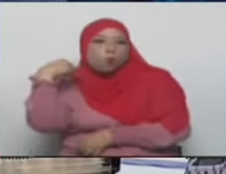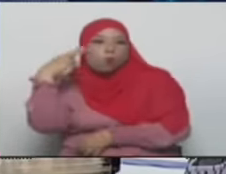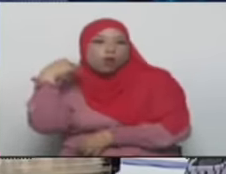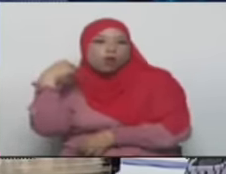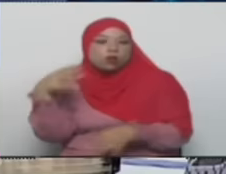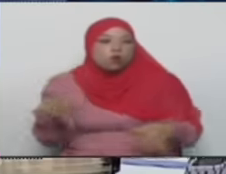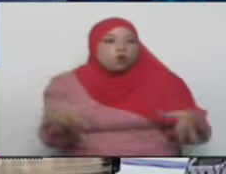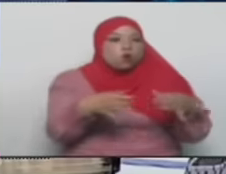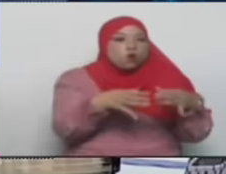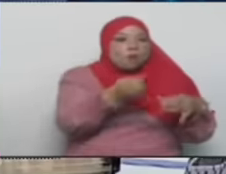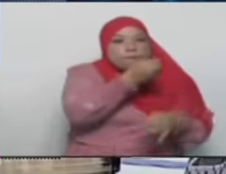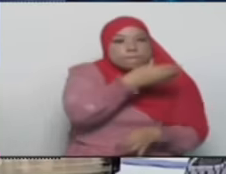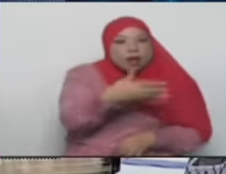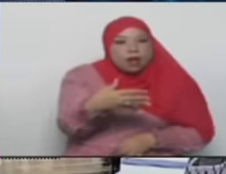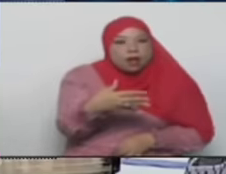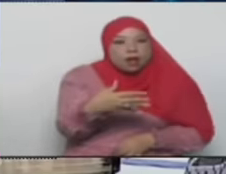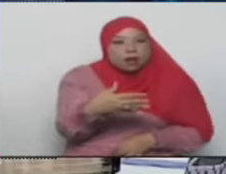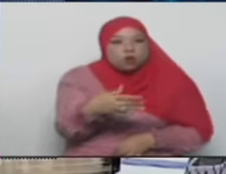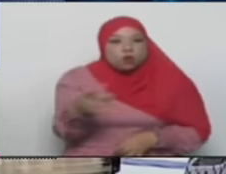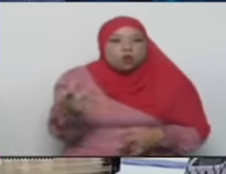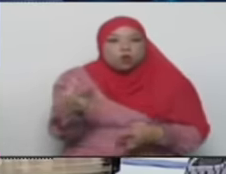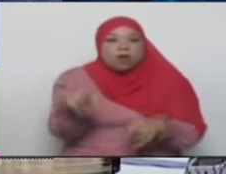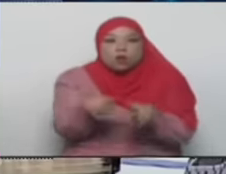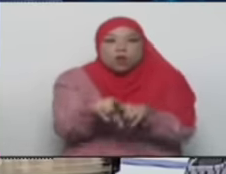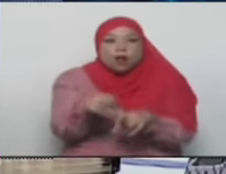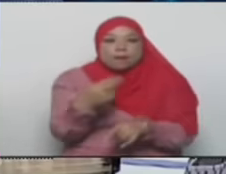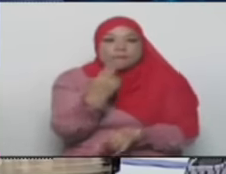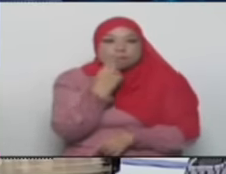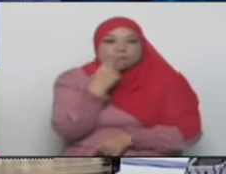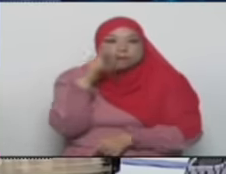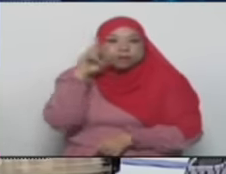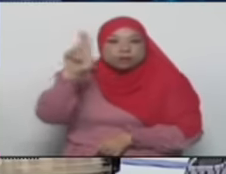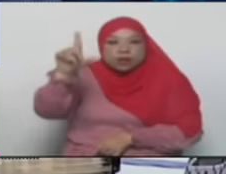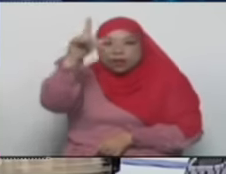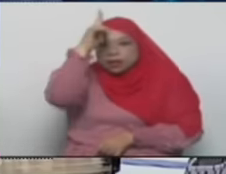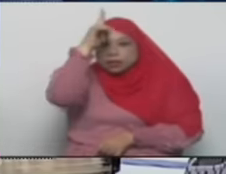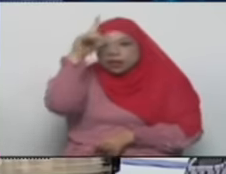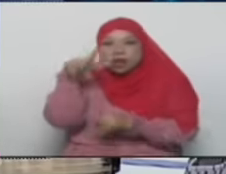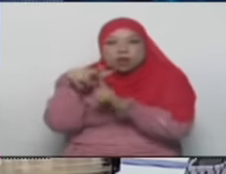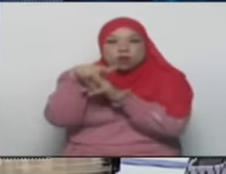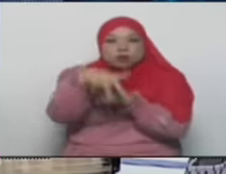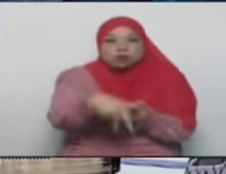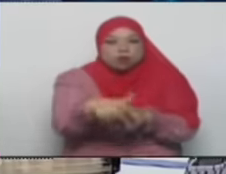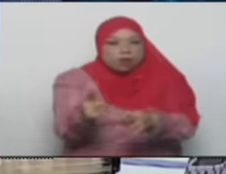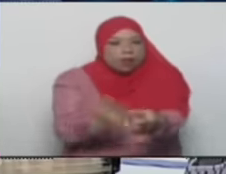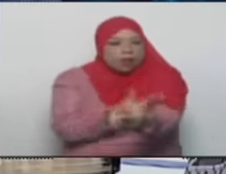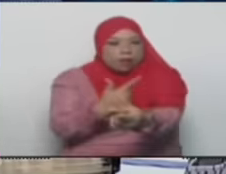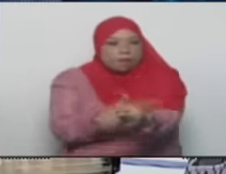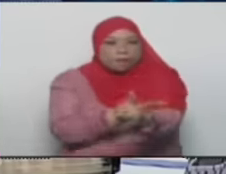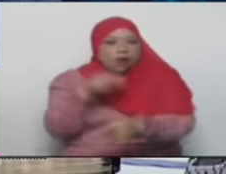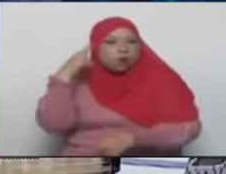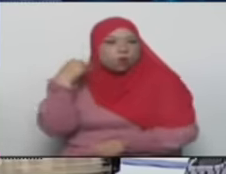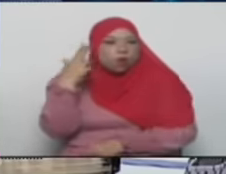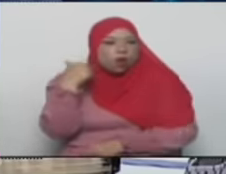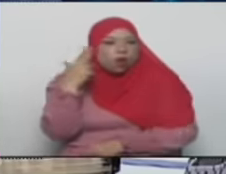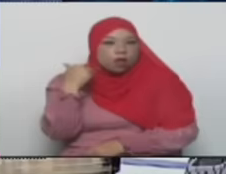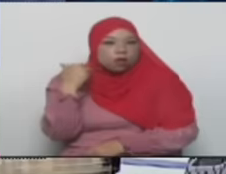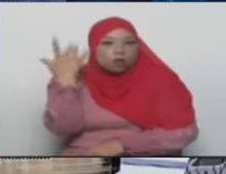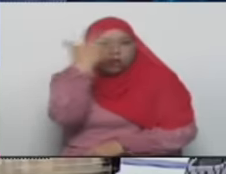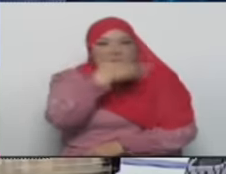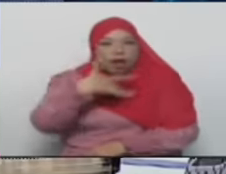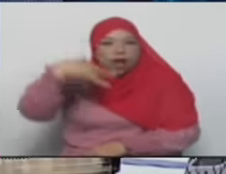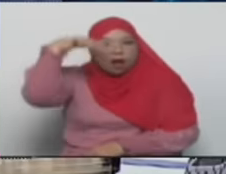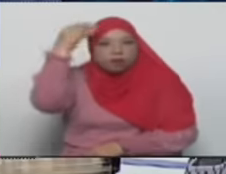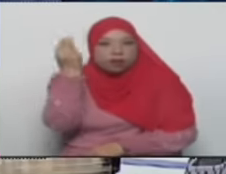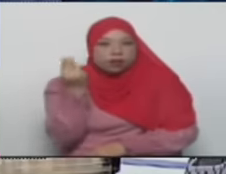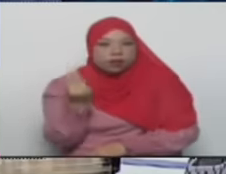lugar donde se aplicó la ideología nazi para someter a la mayoría de hermanos africanos negros en